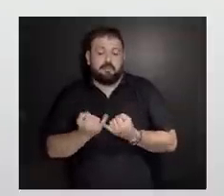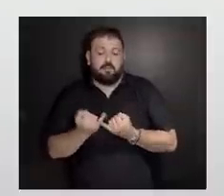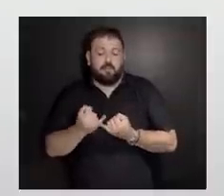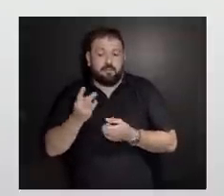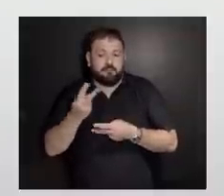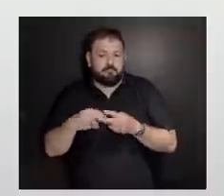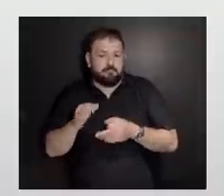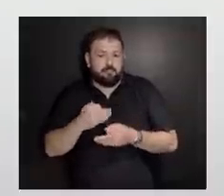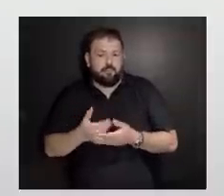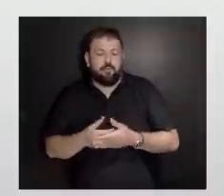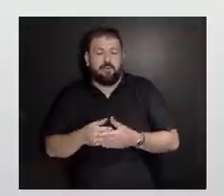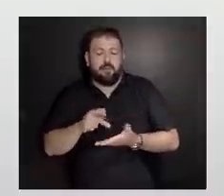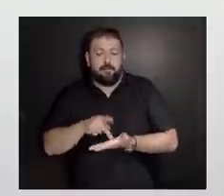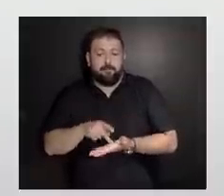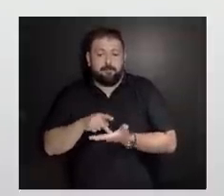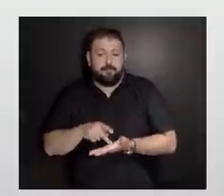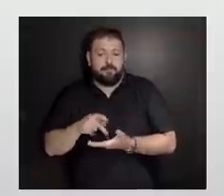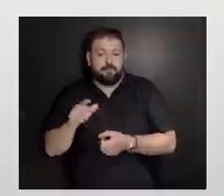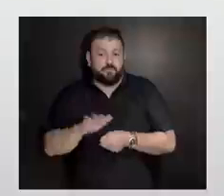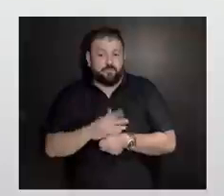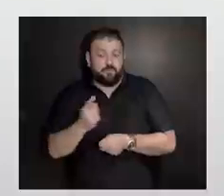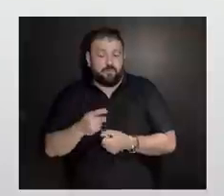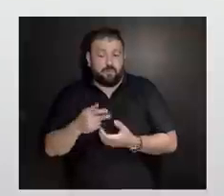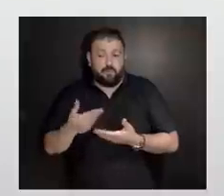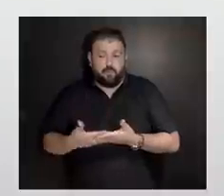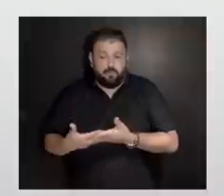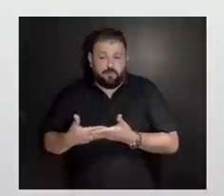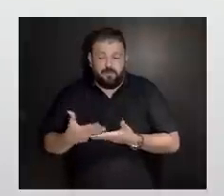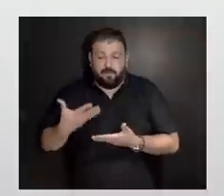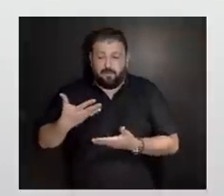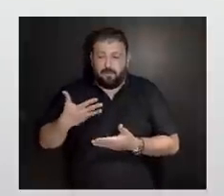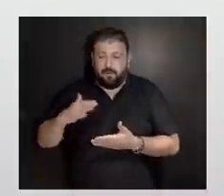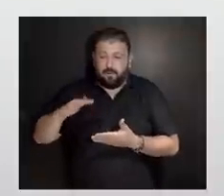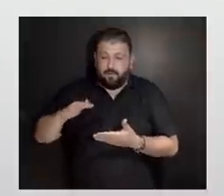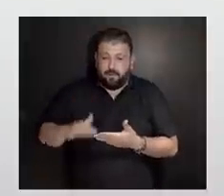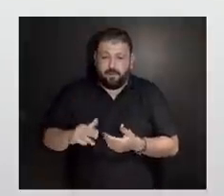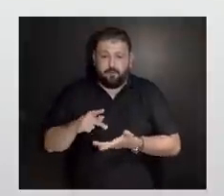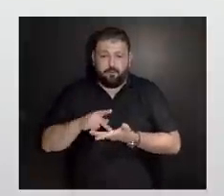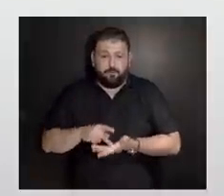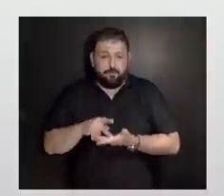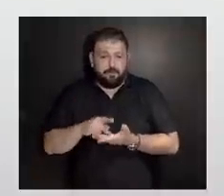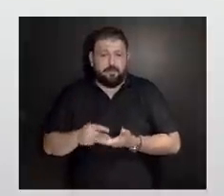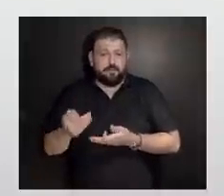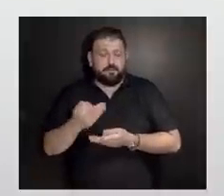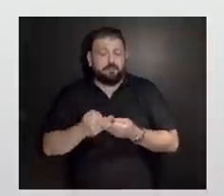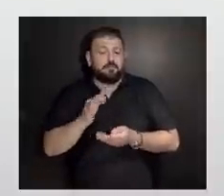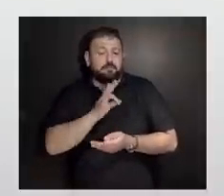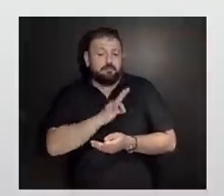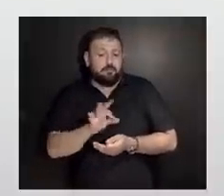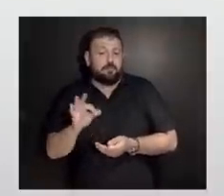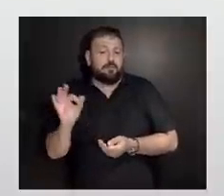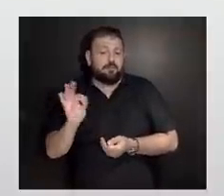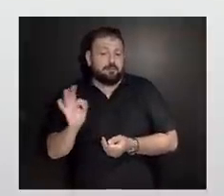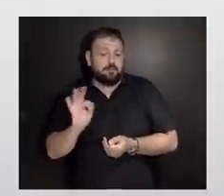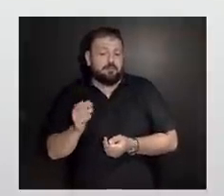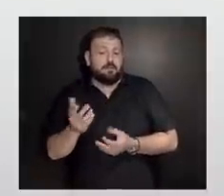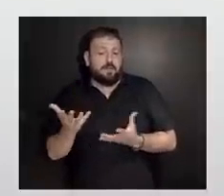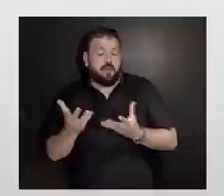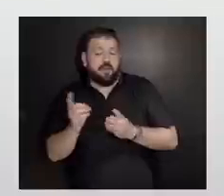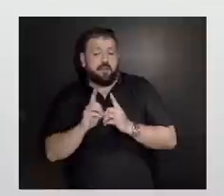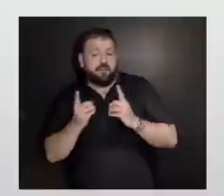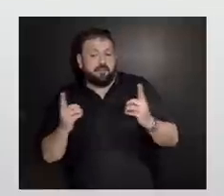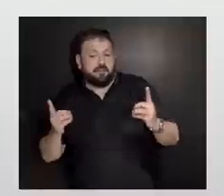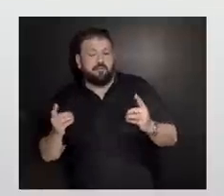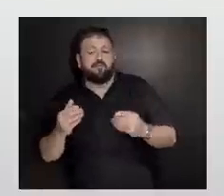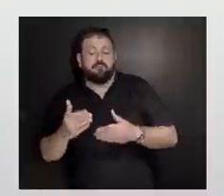sobrepeso, porque un bebé que tiene bajo peso va a ser más propenso o tiene más probabilidad al desarrollo de obesidad,